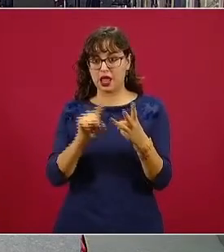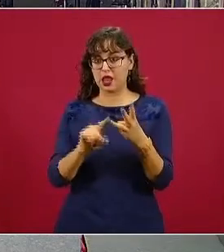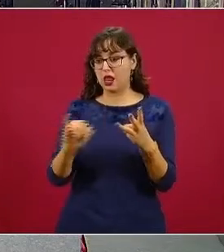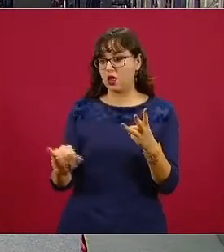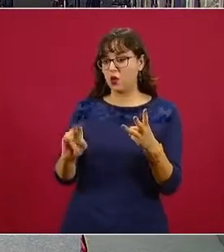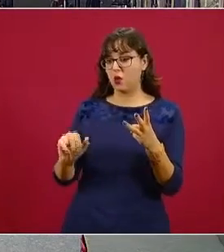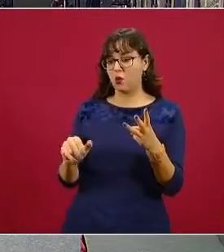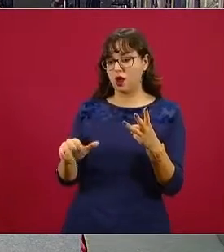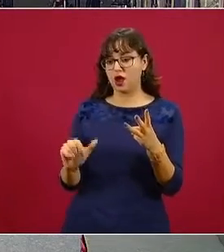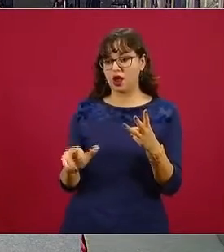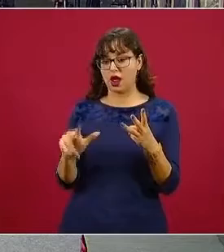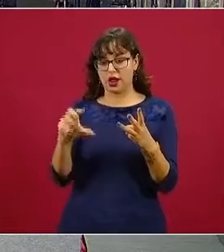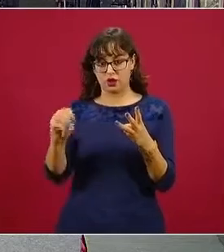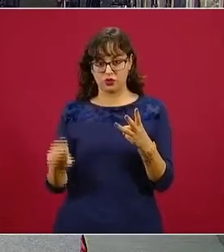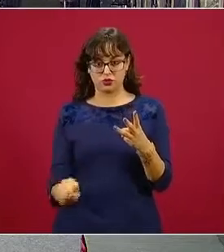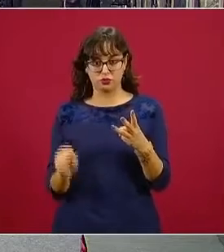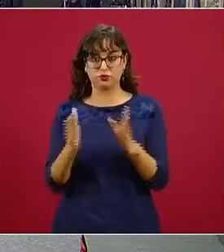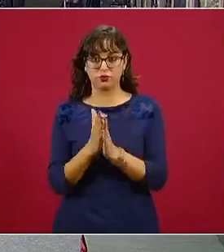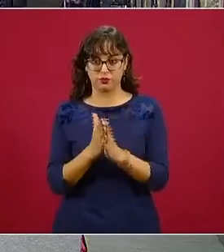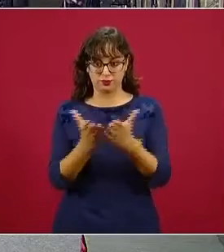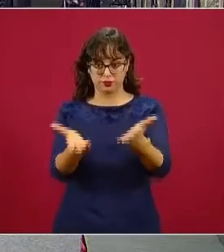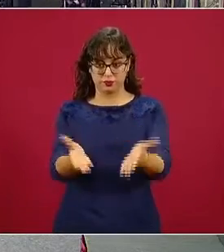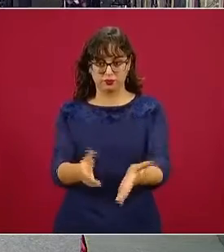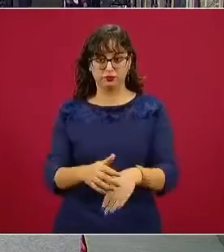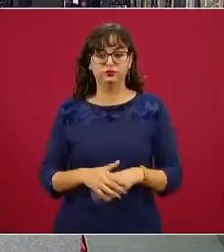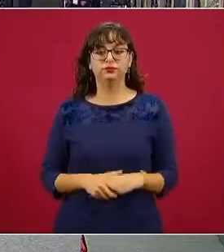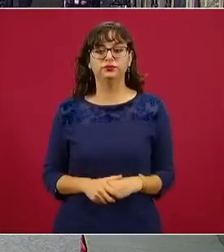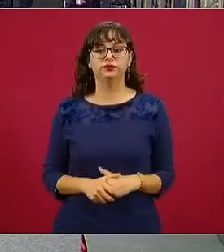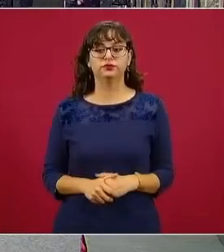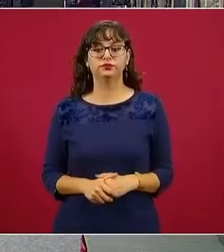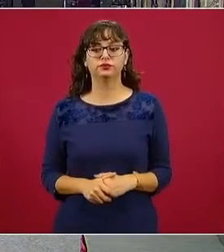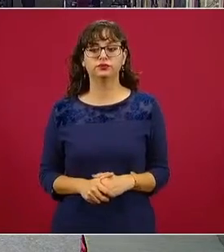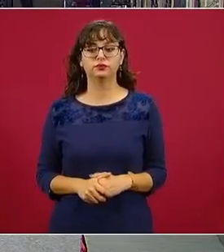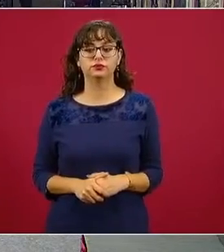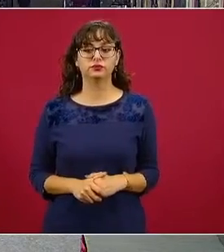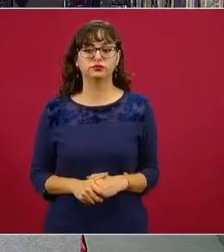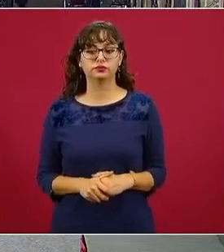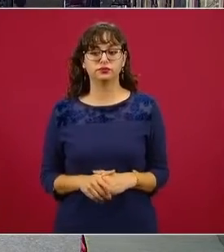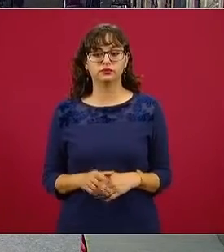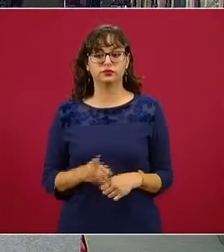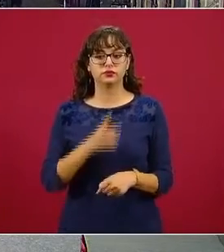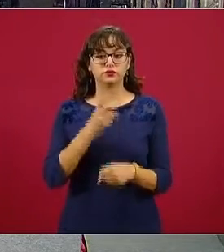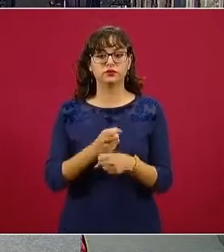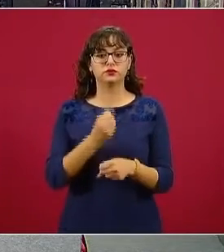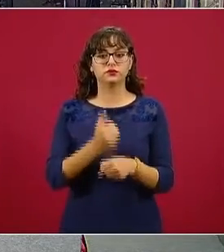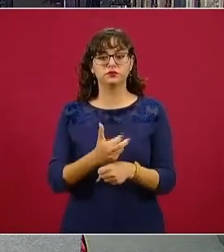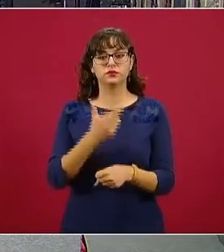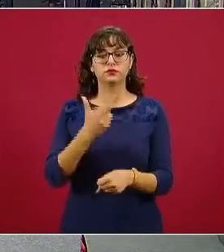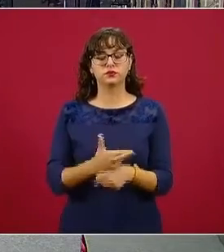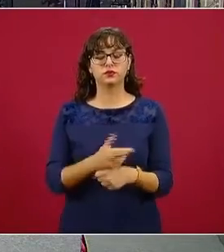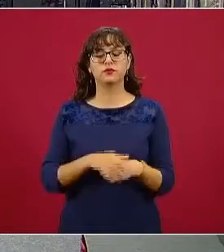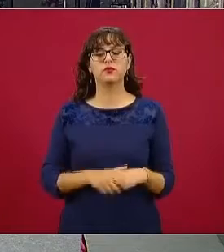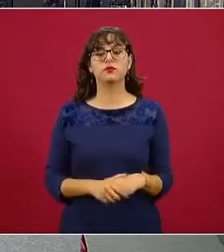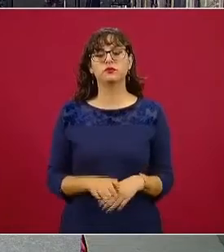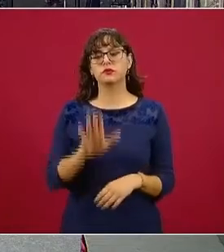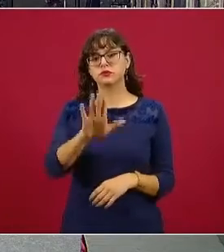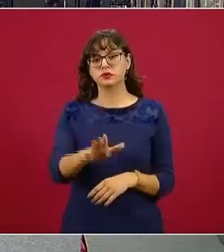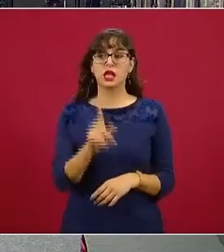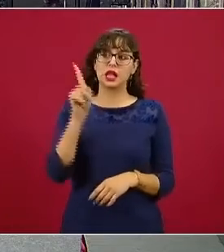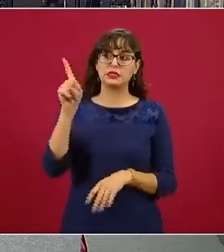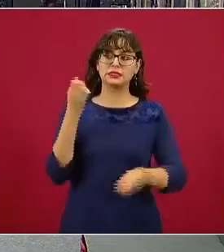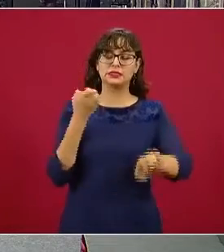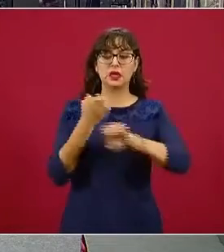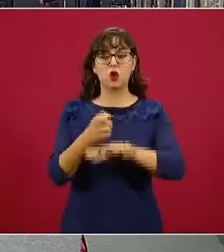Machorro. Por favor. Buenas noches. ¿Qué me puede comentar acerca de que el gobierno en el estado de